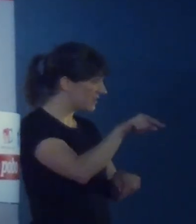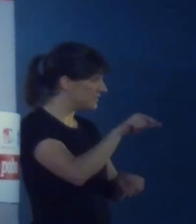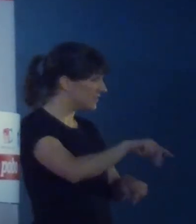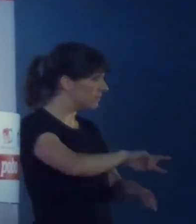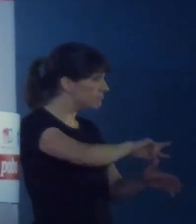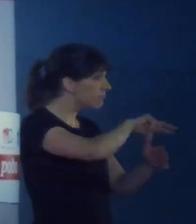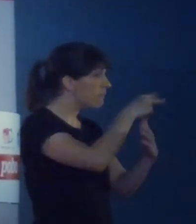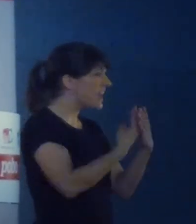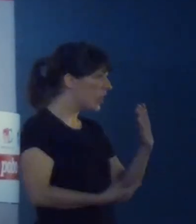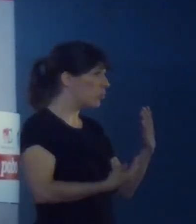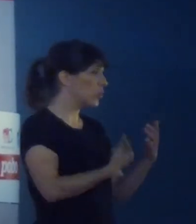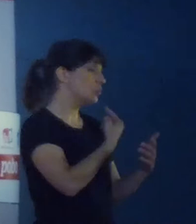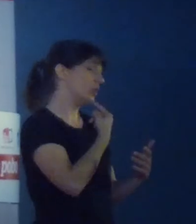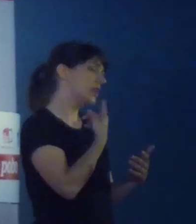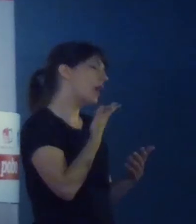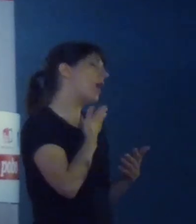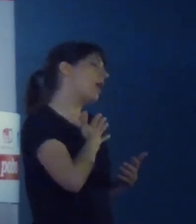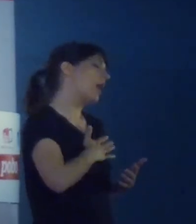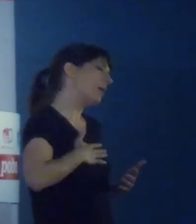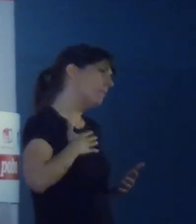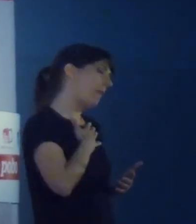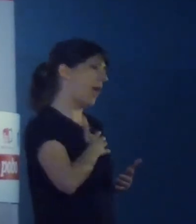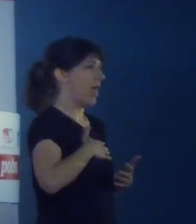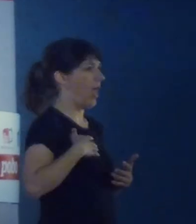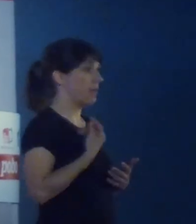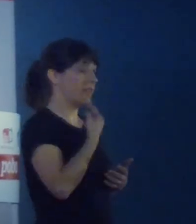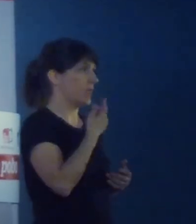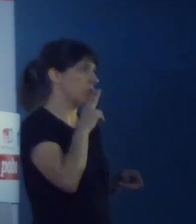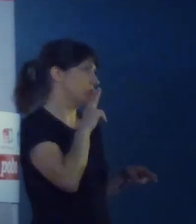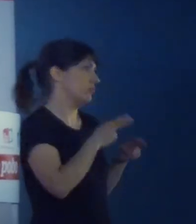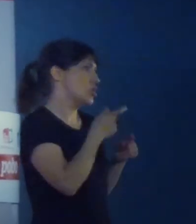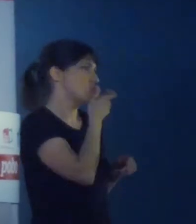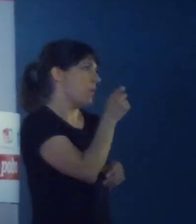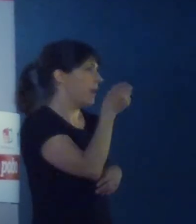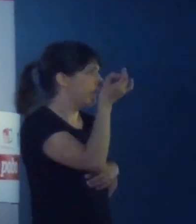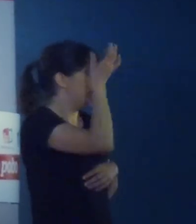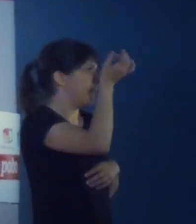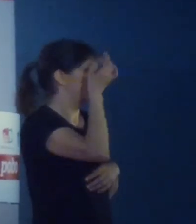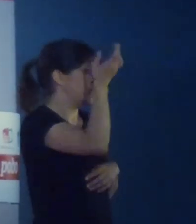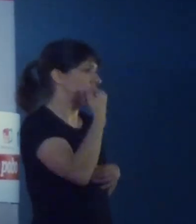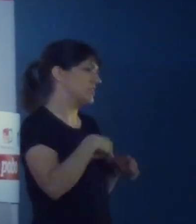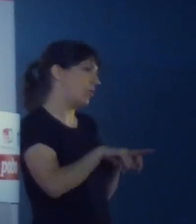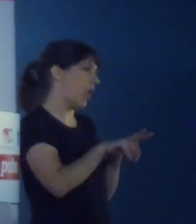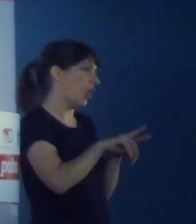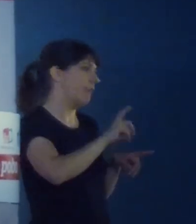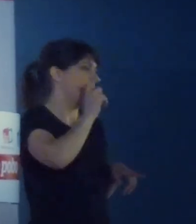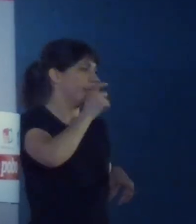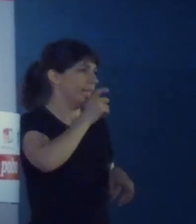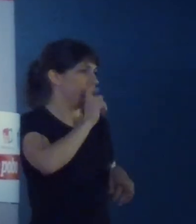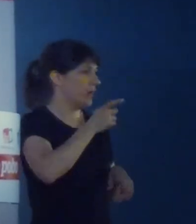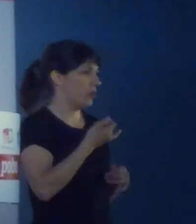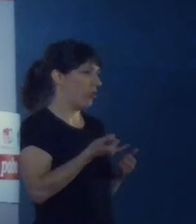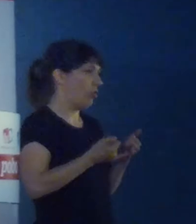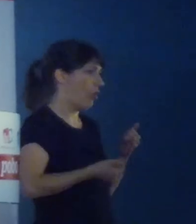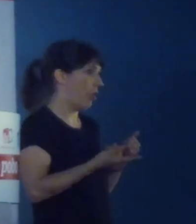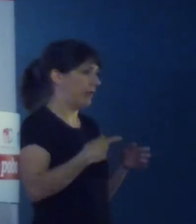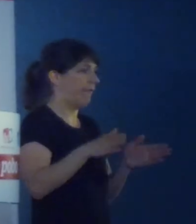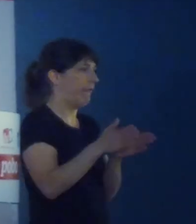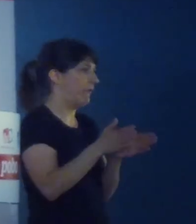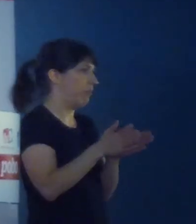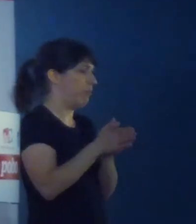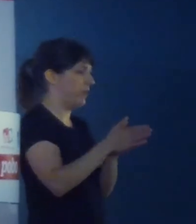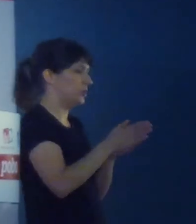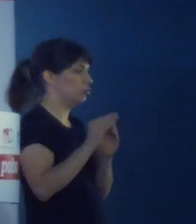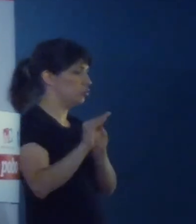bilingüismo, como se chaman, cordial, afable, porque xa non saben que palabra inventar, do Núñez Feijóo e compañía. Pois esta xente